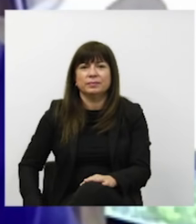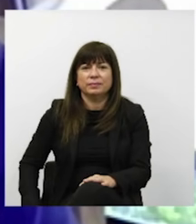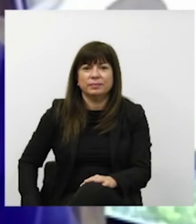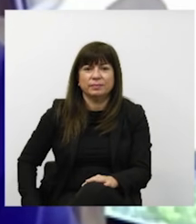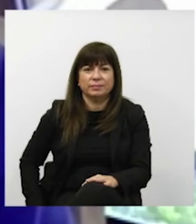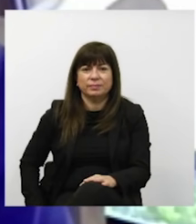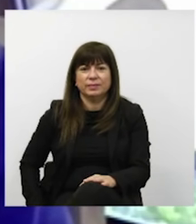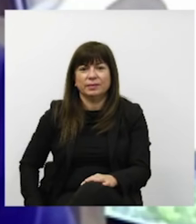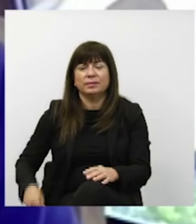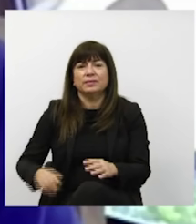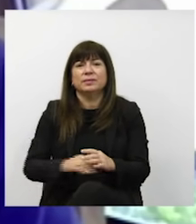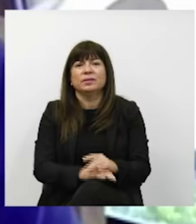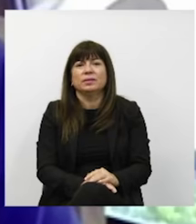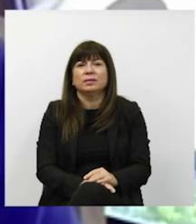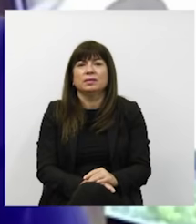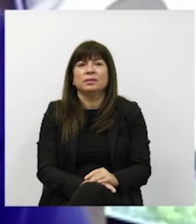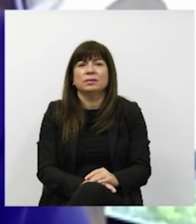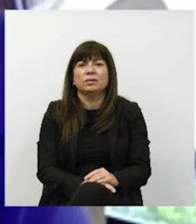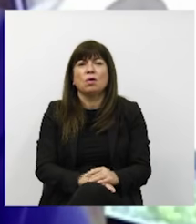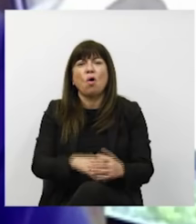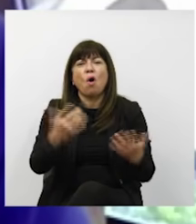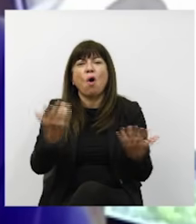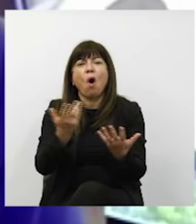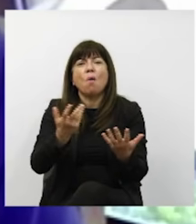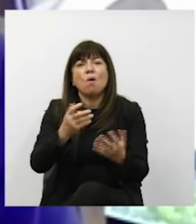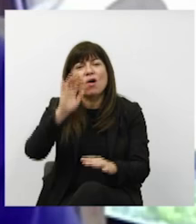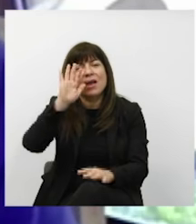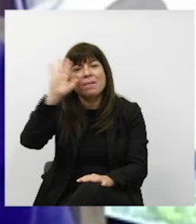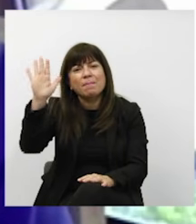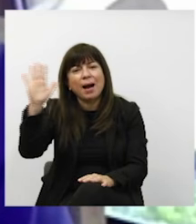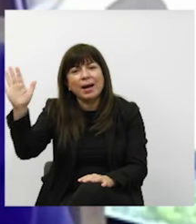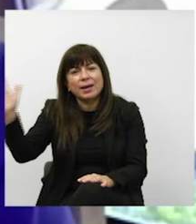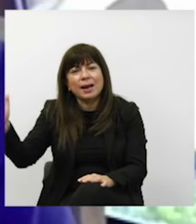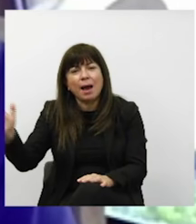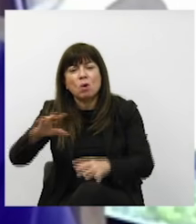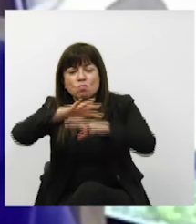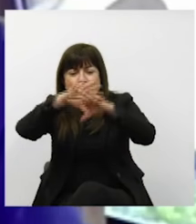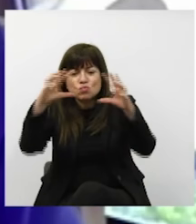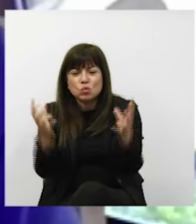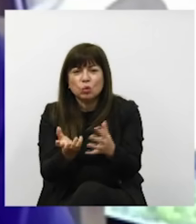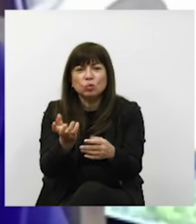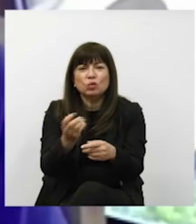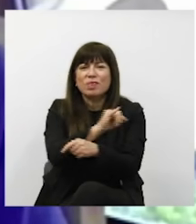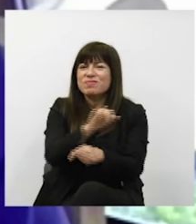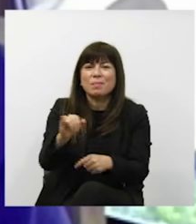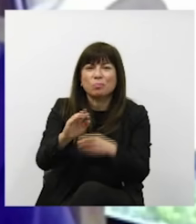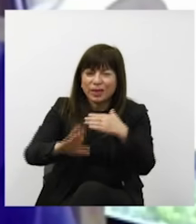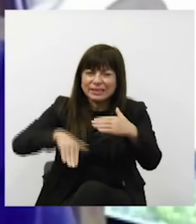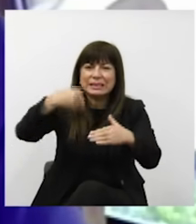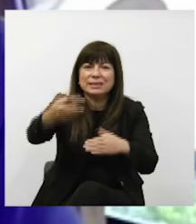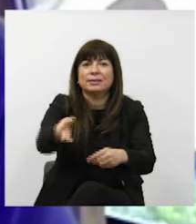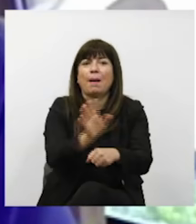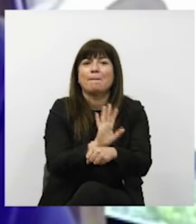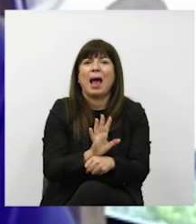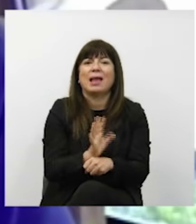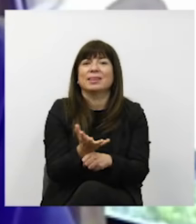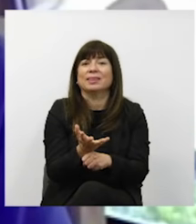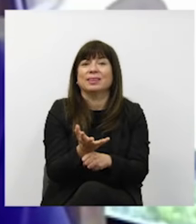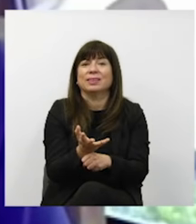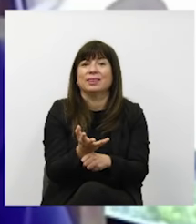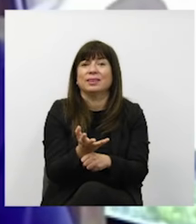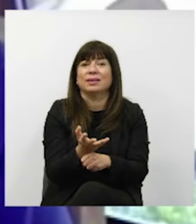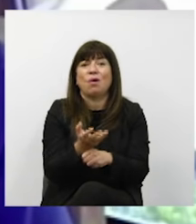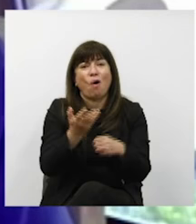me voy a ir a punta de titulares. ¿Cómo imaginamos hoy, con lo difícil que es, que será el mundo después de la pandemia? Bueno, vamos a tener, desde